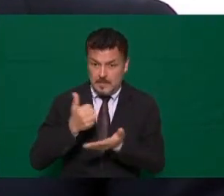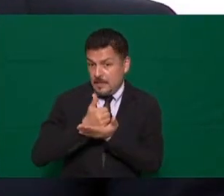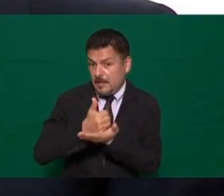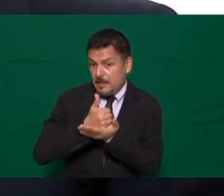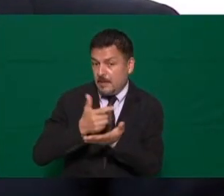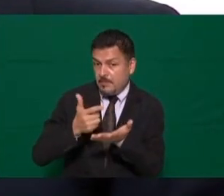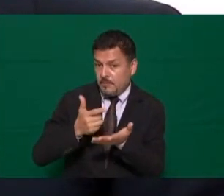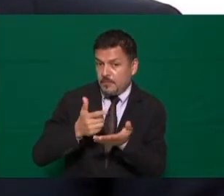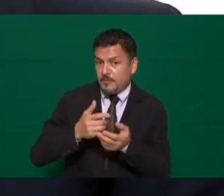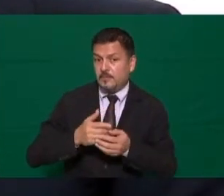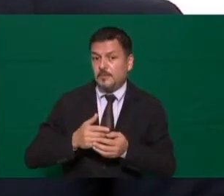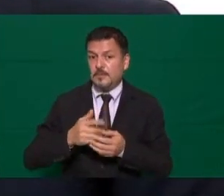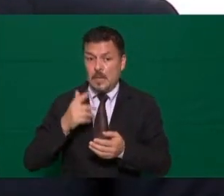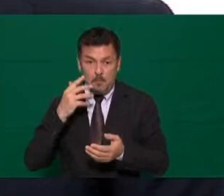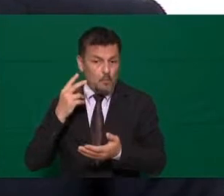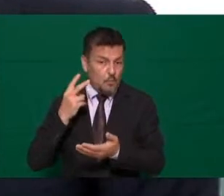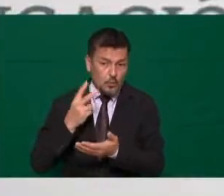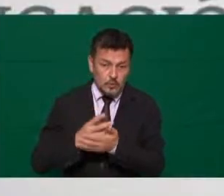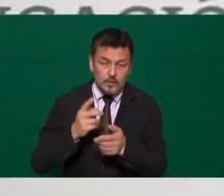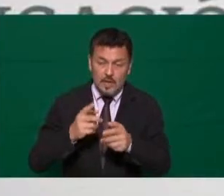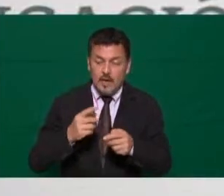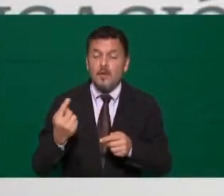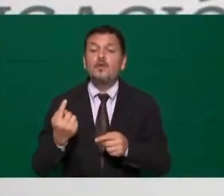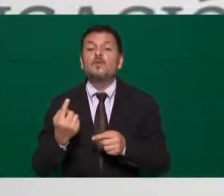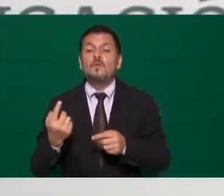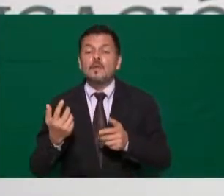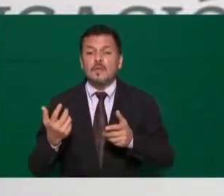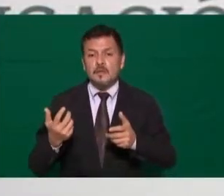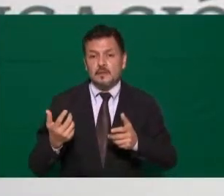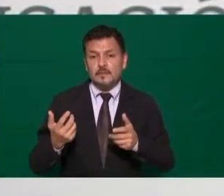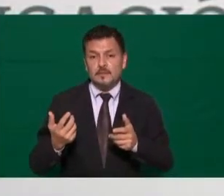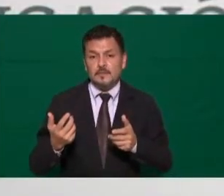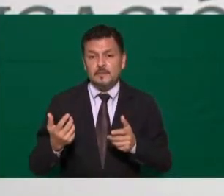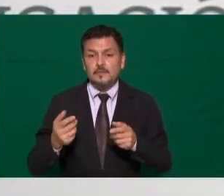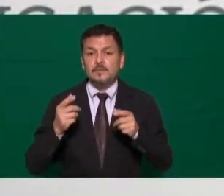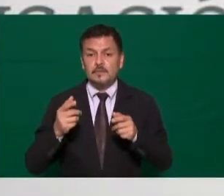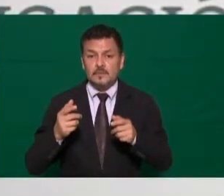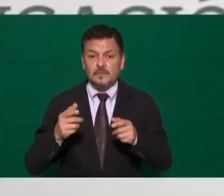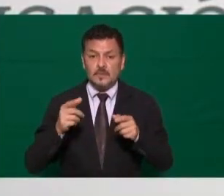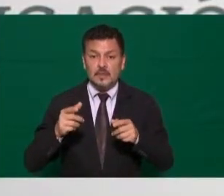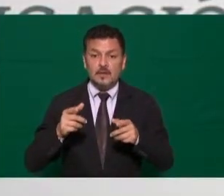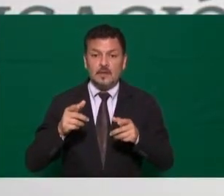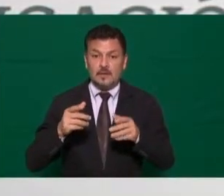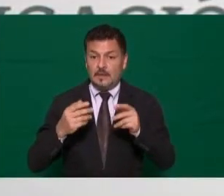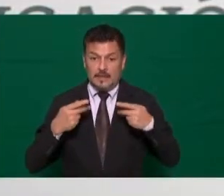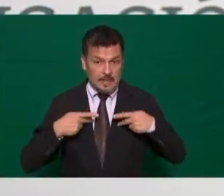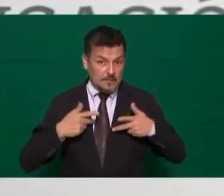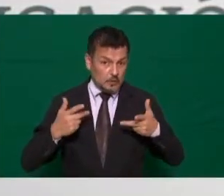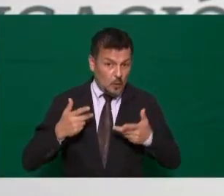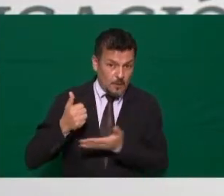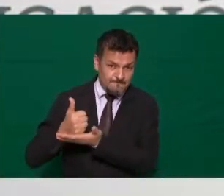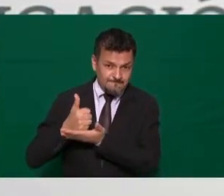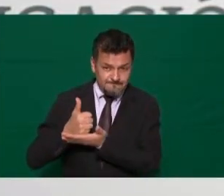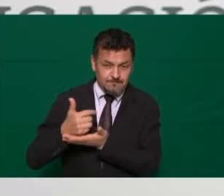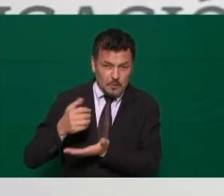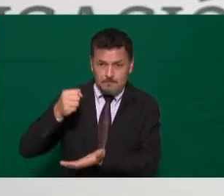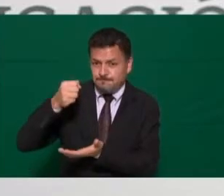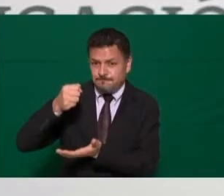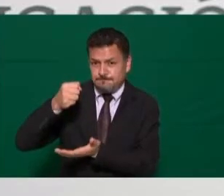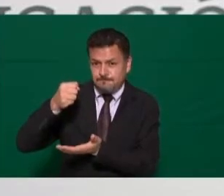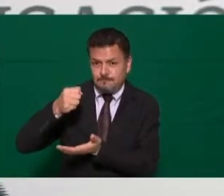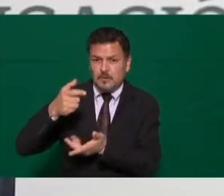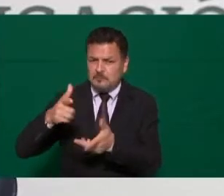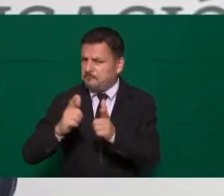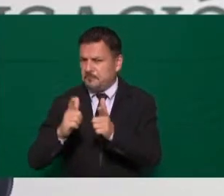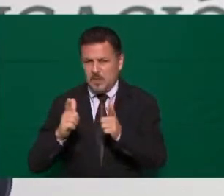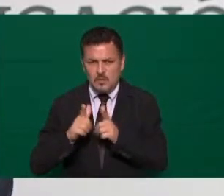sí se ha hecho la recomendación de que los tesoreros de los